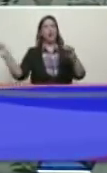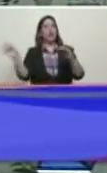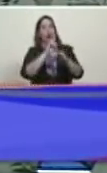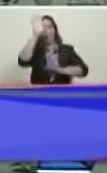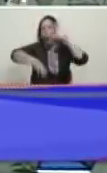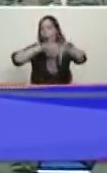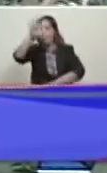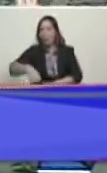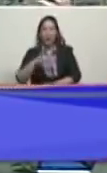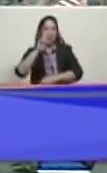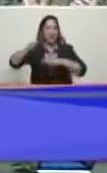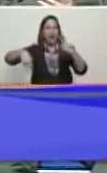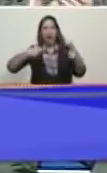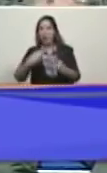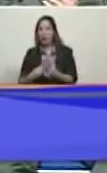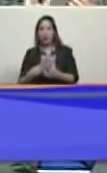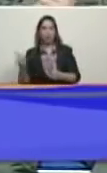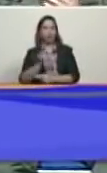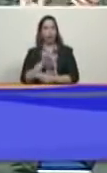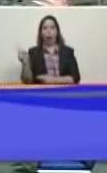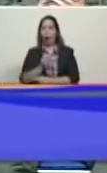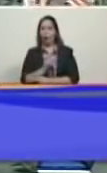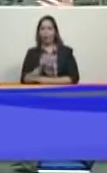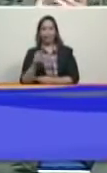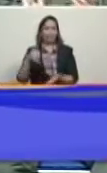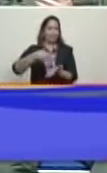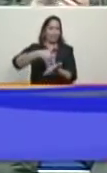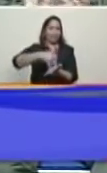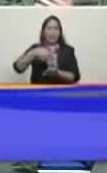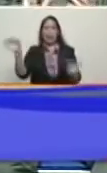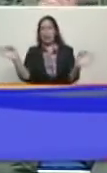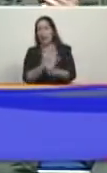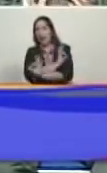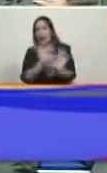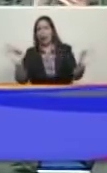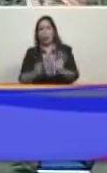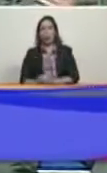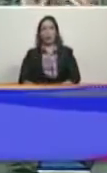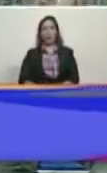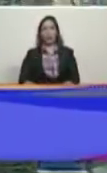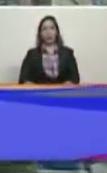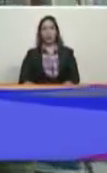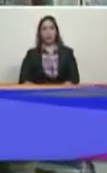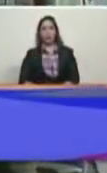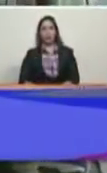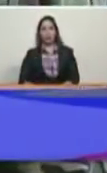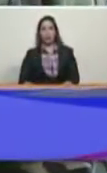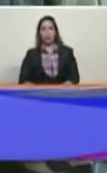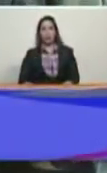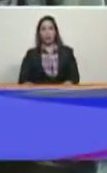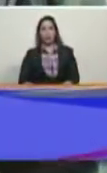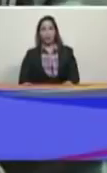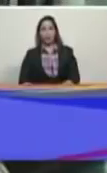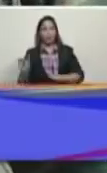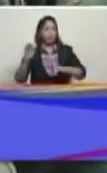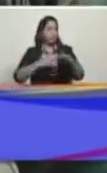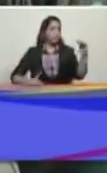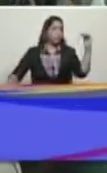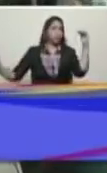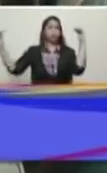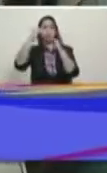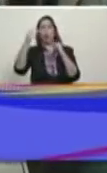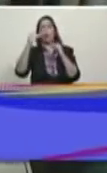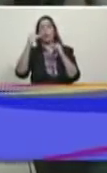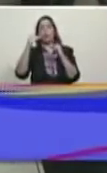compra nadie, no la divide nadie, no la debilita nadie. máxima moral,